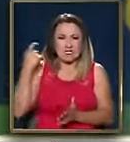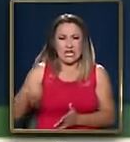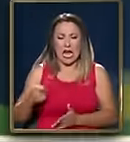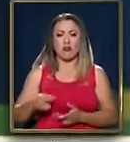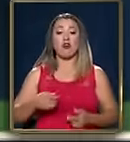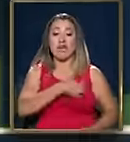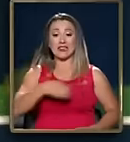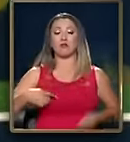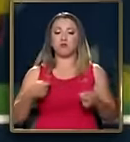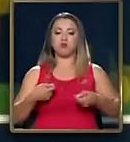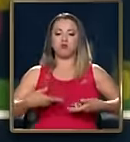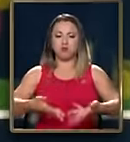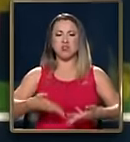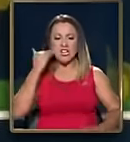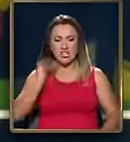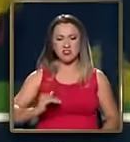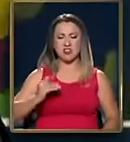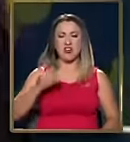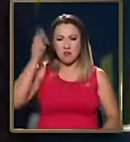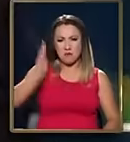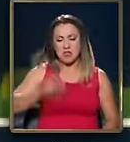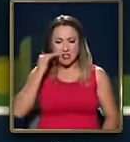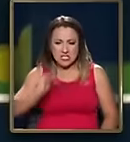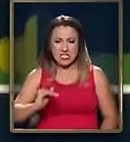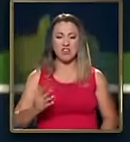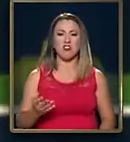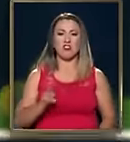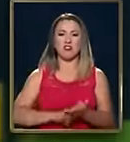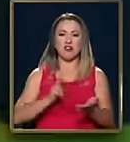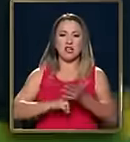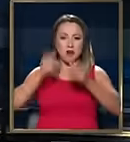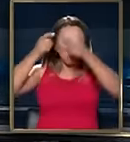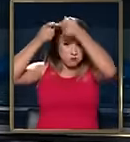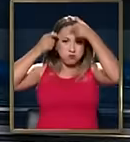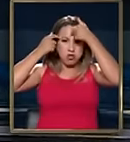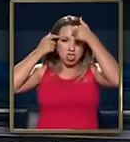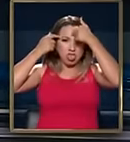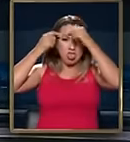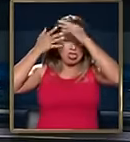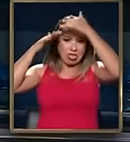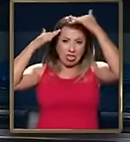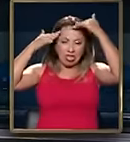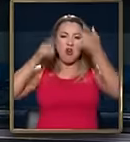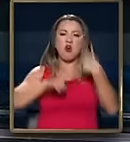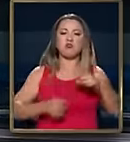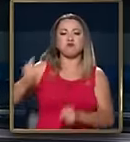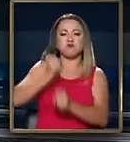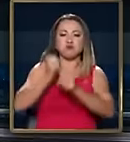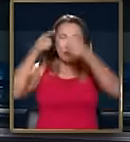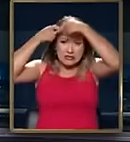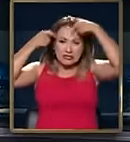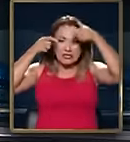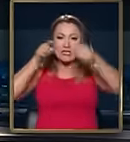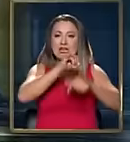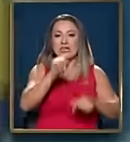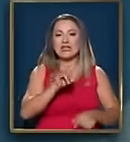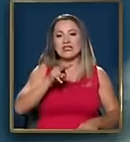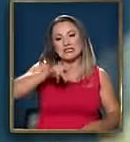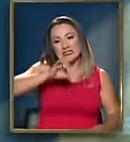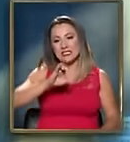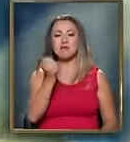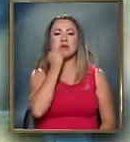gastar esta cabra y mierda, chico, mira la weá, a mal agestado. Pongámosle plantas de zinc, trozo de plantas de zinc.